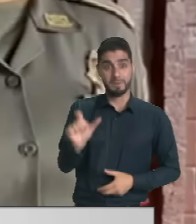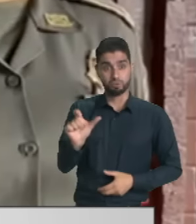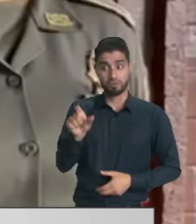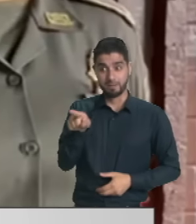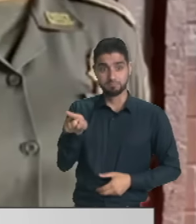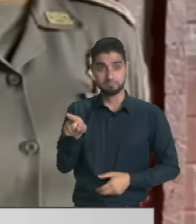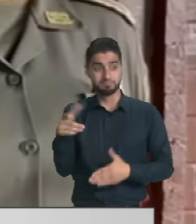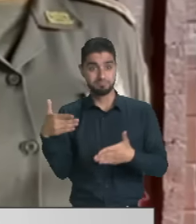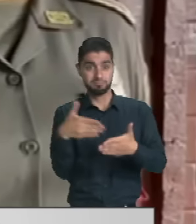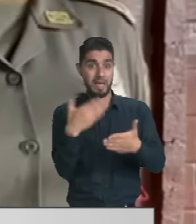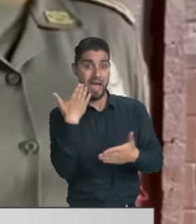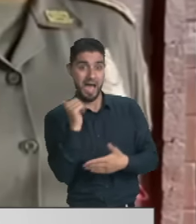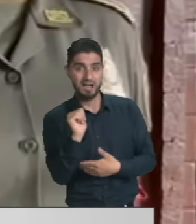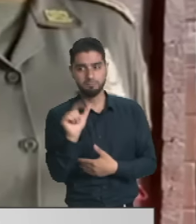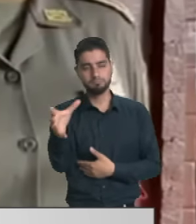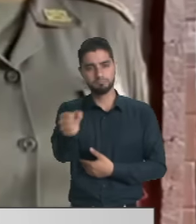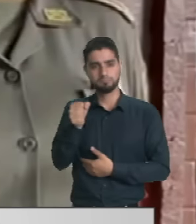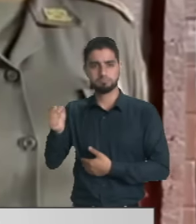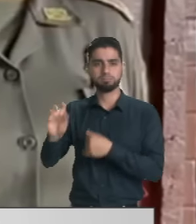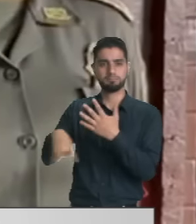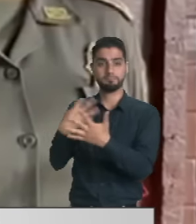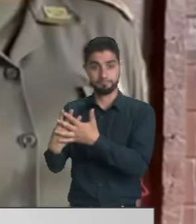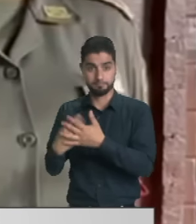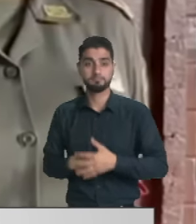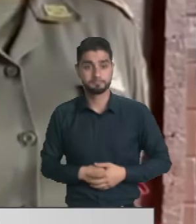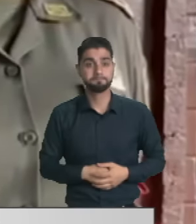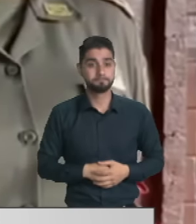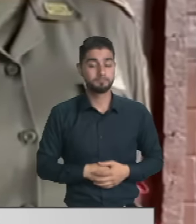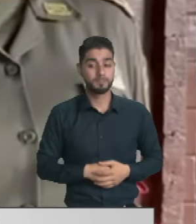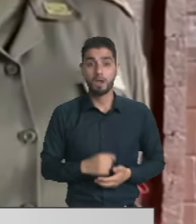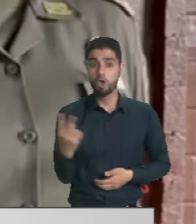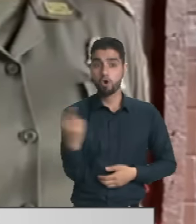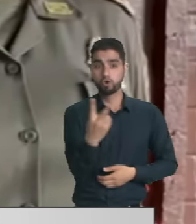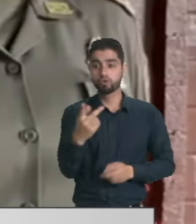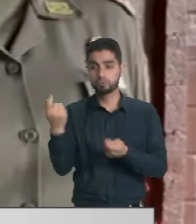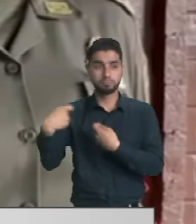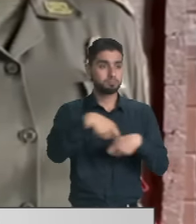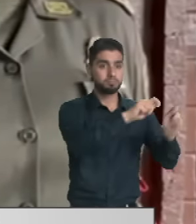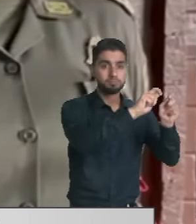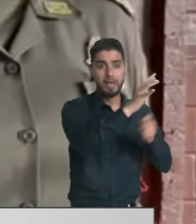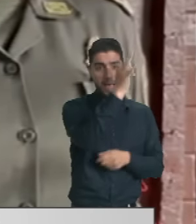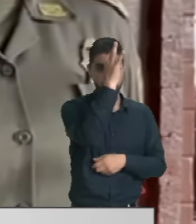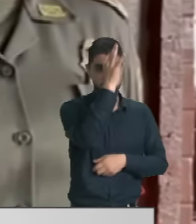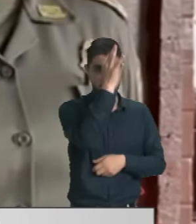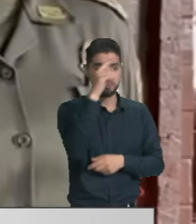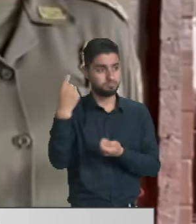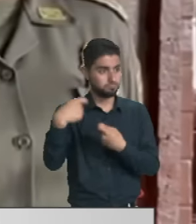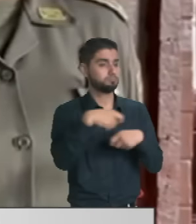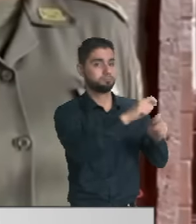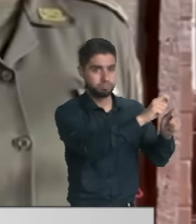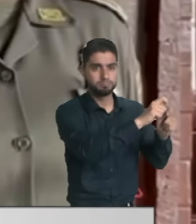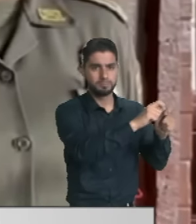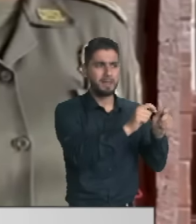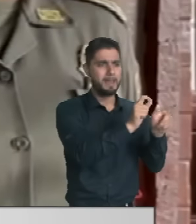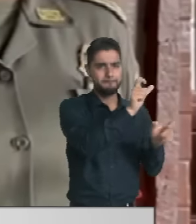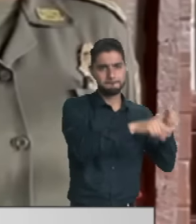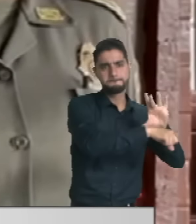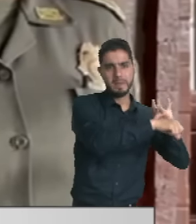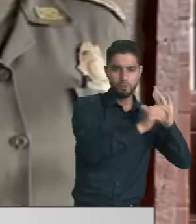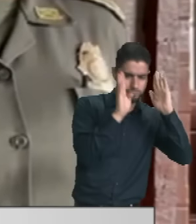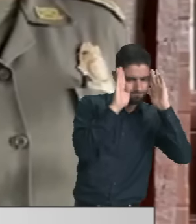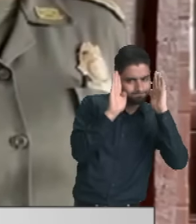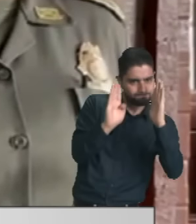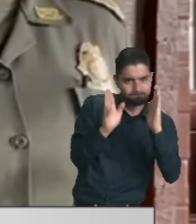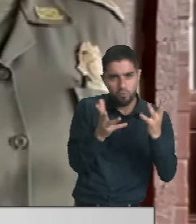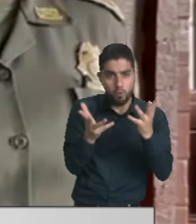la víctima y el victimario fueron trasladadas a un centro hospitalario para que fueran atendidas por parte de los galenos.